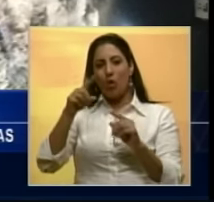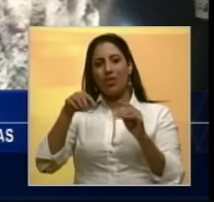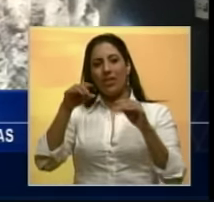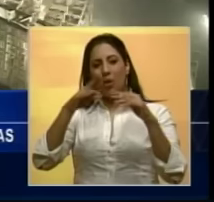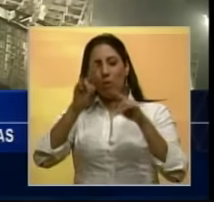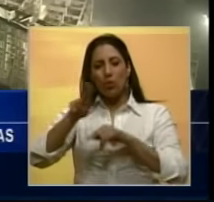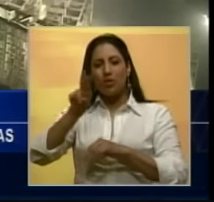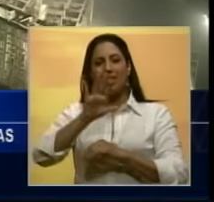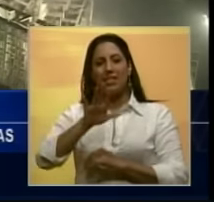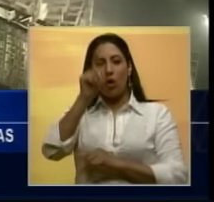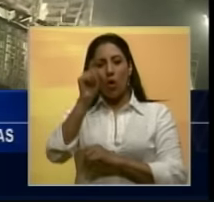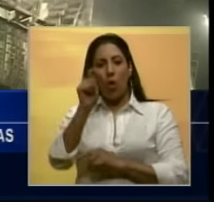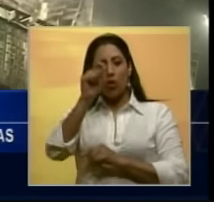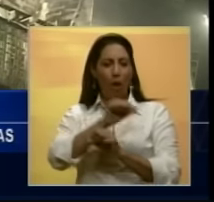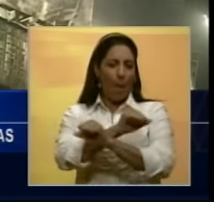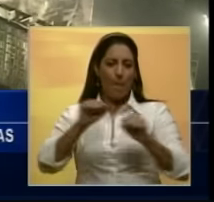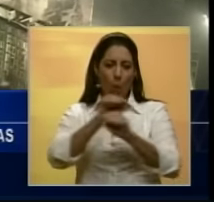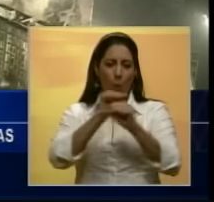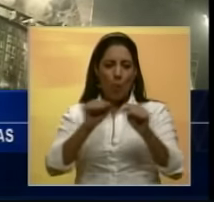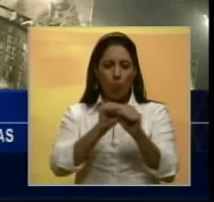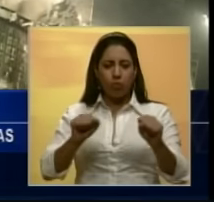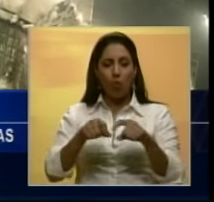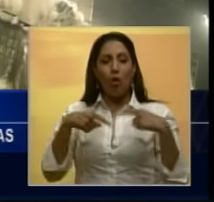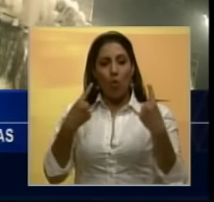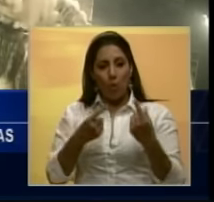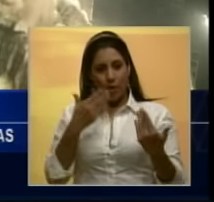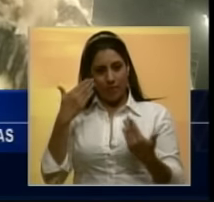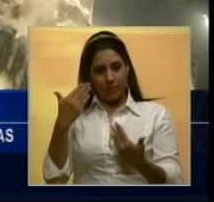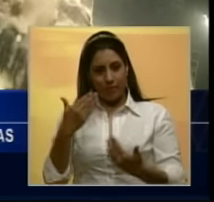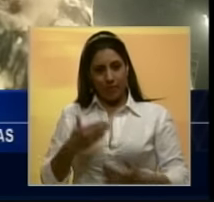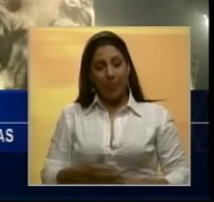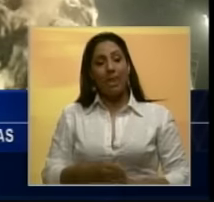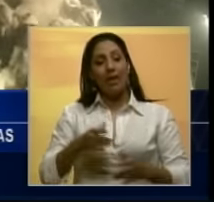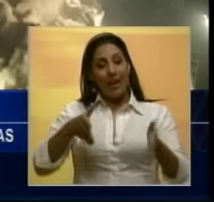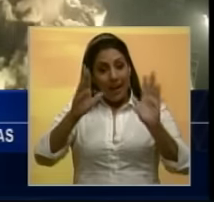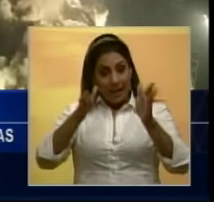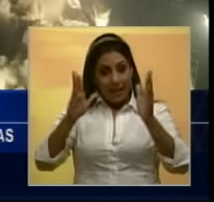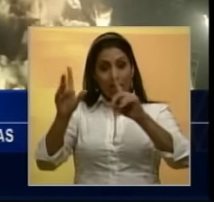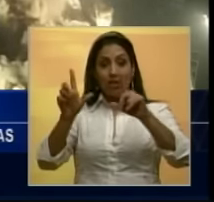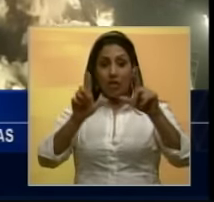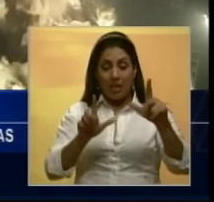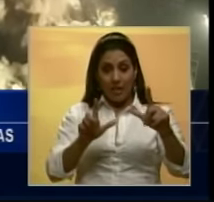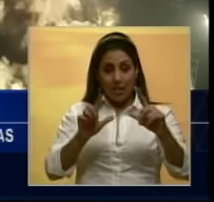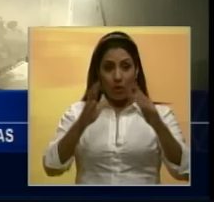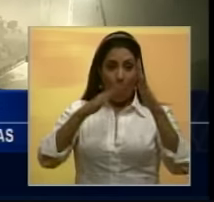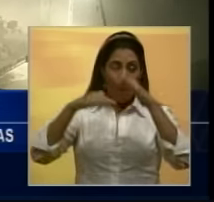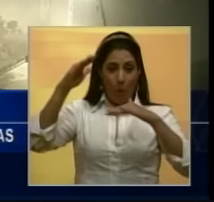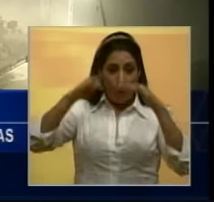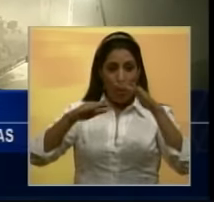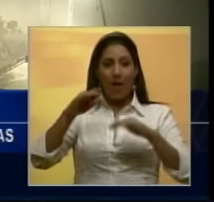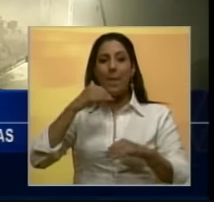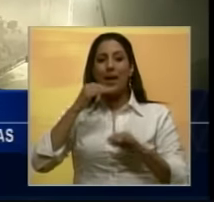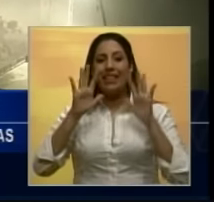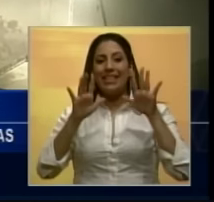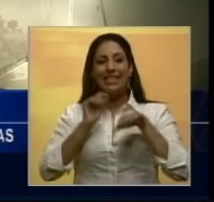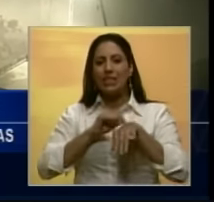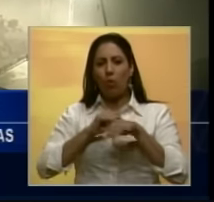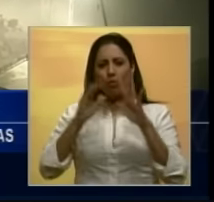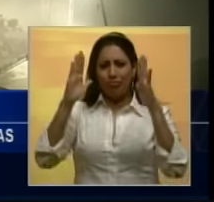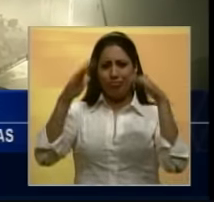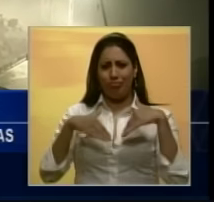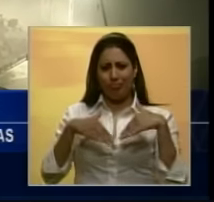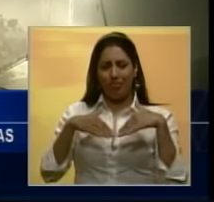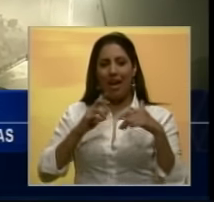se utilizaron 5 toneladas de explosivos detonados simultáneamente. Las edificaciones que lograron ser derribadas en menos de 10 segundos